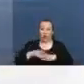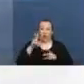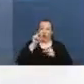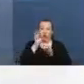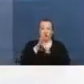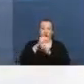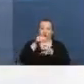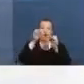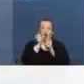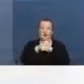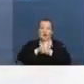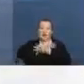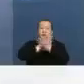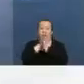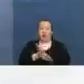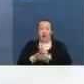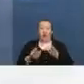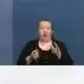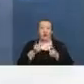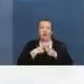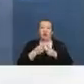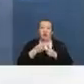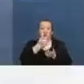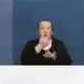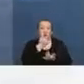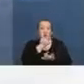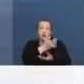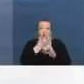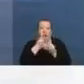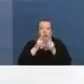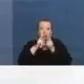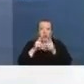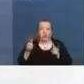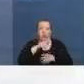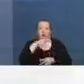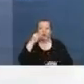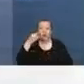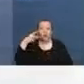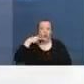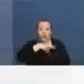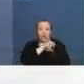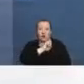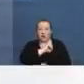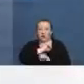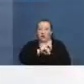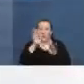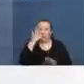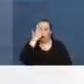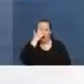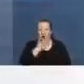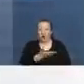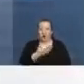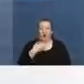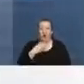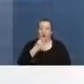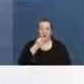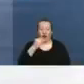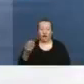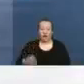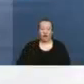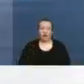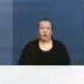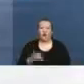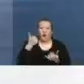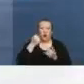pudiera el país es que pierdo estos mediocres incompetentes sinvergüenzas el año que está 100 el inmenso y en lo último que acaban declarar